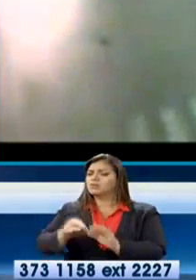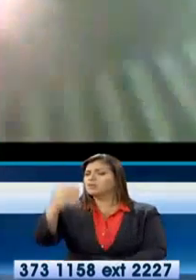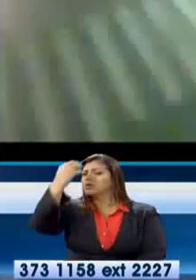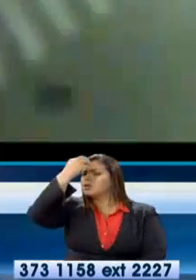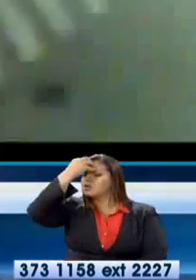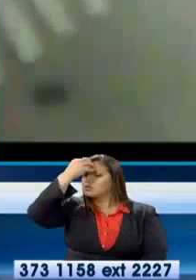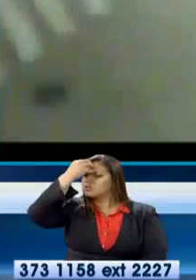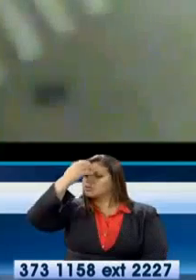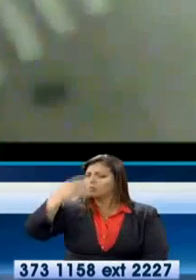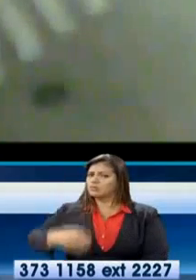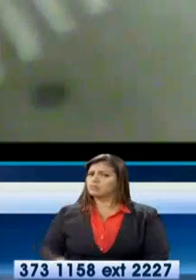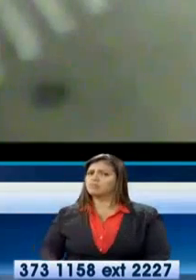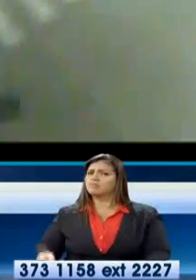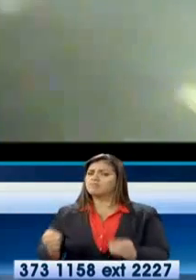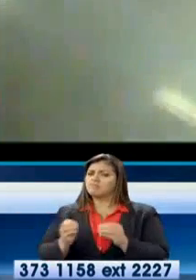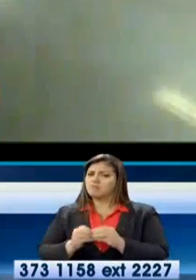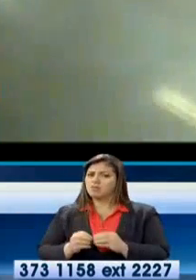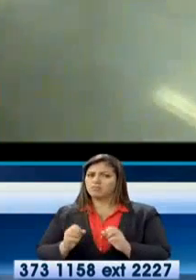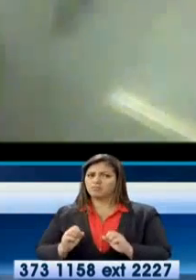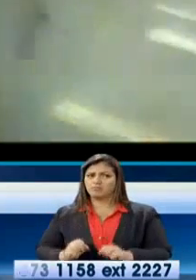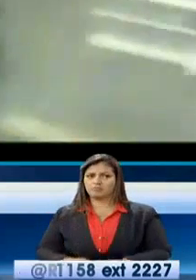Caballero, ¿usted qué piensa?